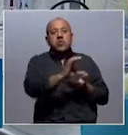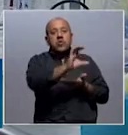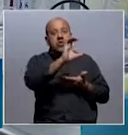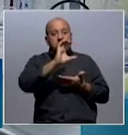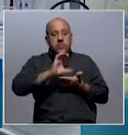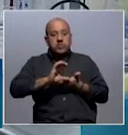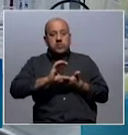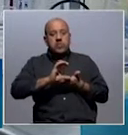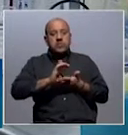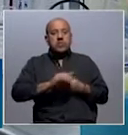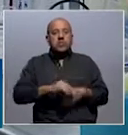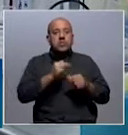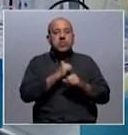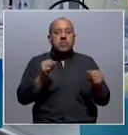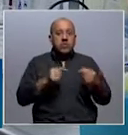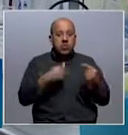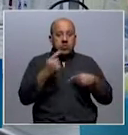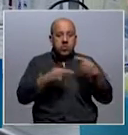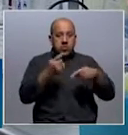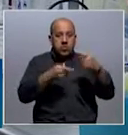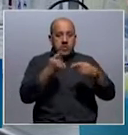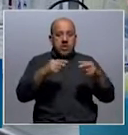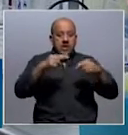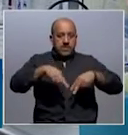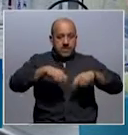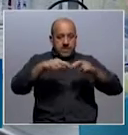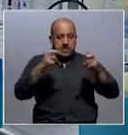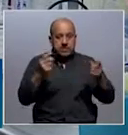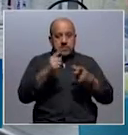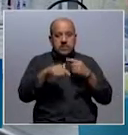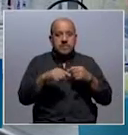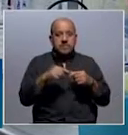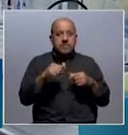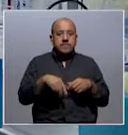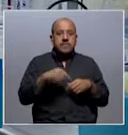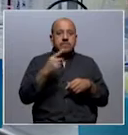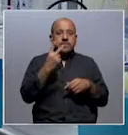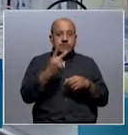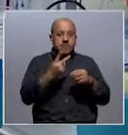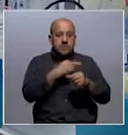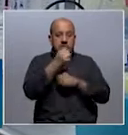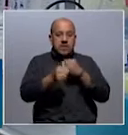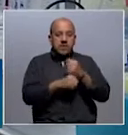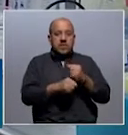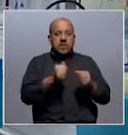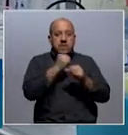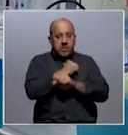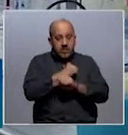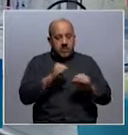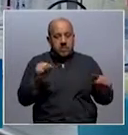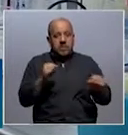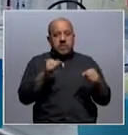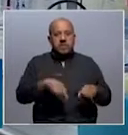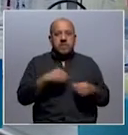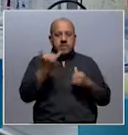permitió este continuar la investigación acelerar la en estos últimos dos años logramos una